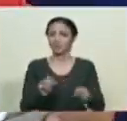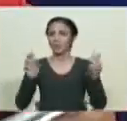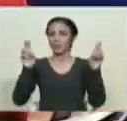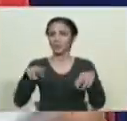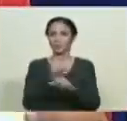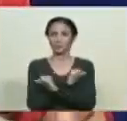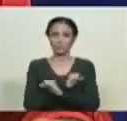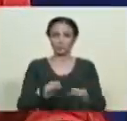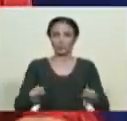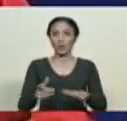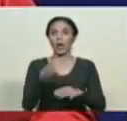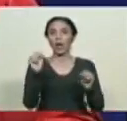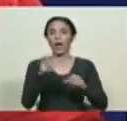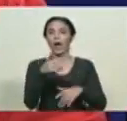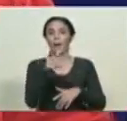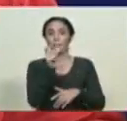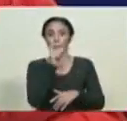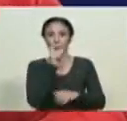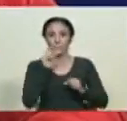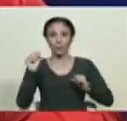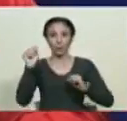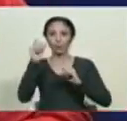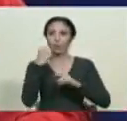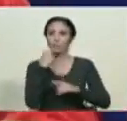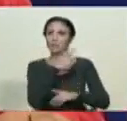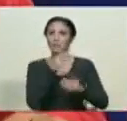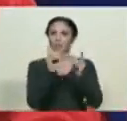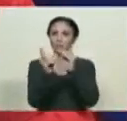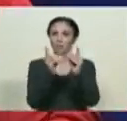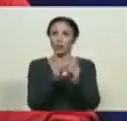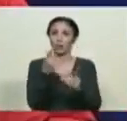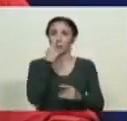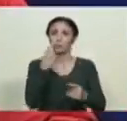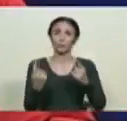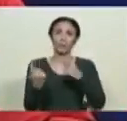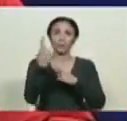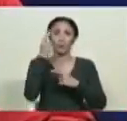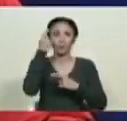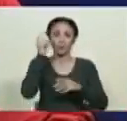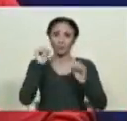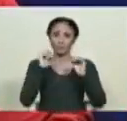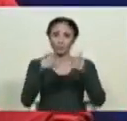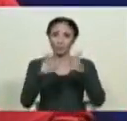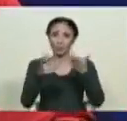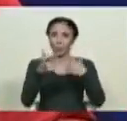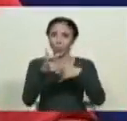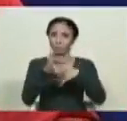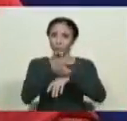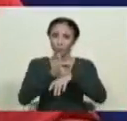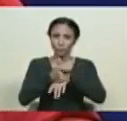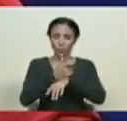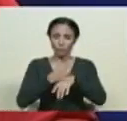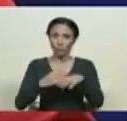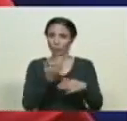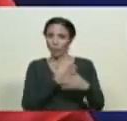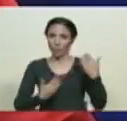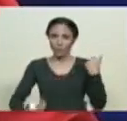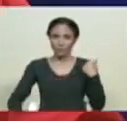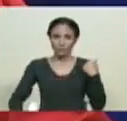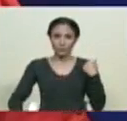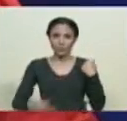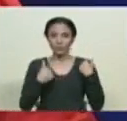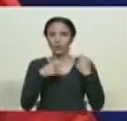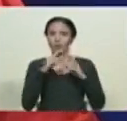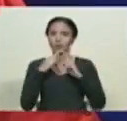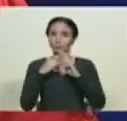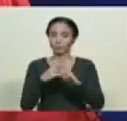Es un descaro. Si el presidente Nicolás Maduro ha llamado al diálogo desde el primer día, para nosotros estos resultados van a tener una